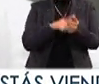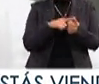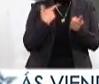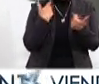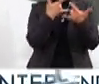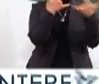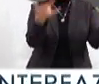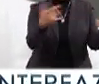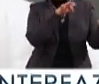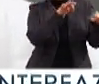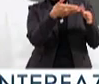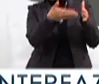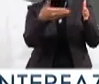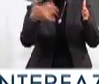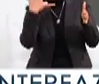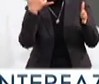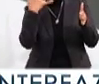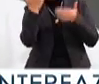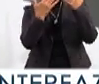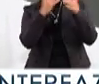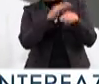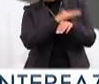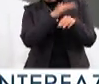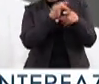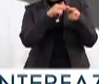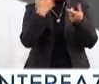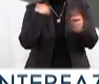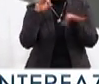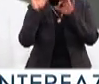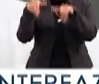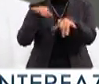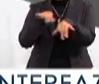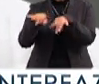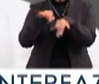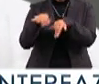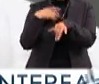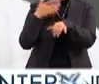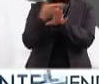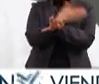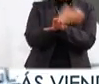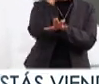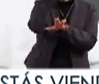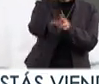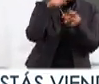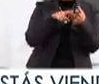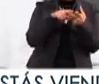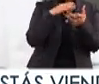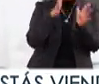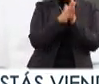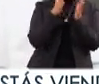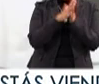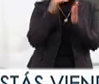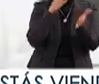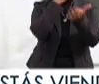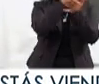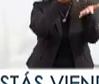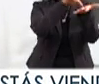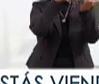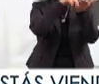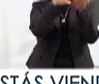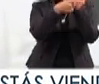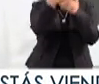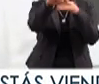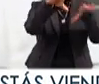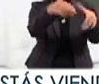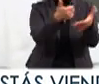historial de trabajo de esfuerzo académico la experiencia laboral también es importante y la participación también en proyectos en